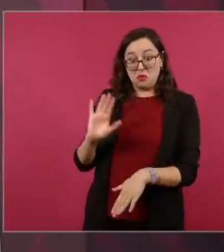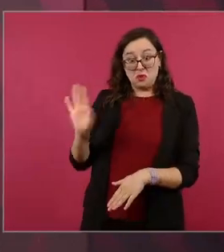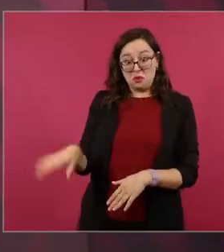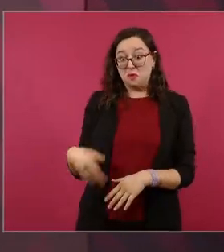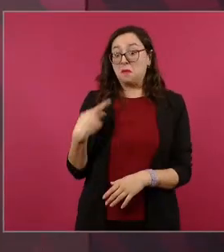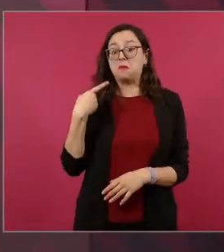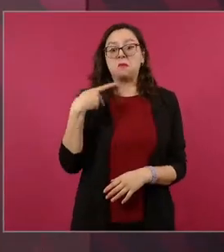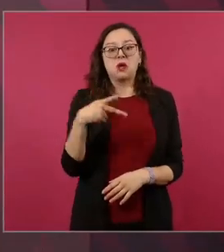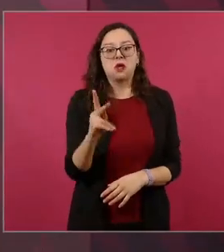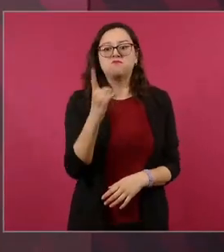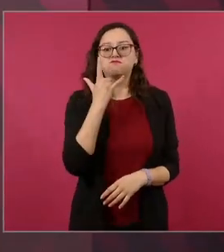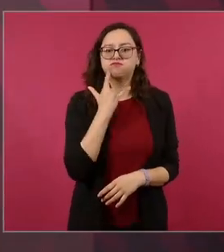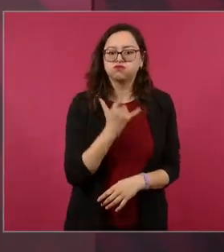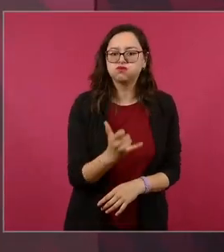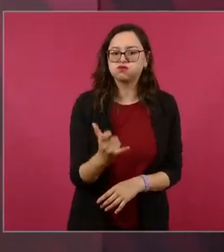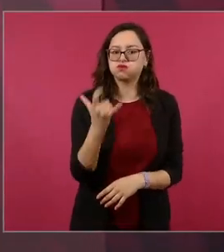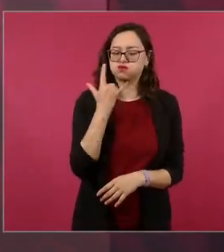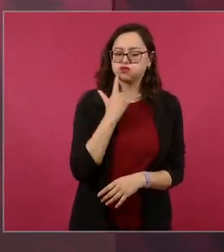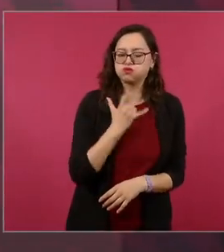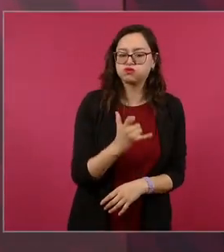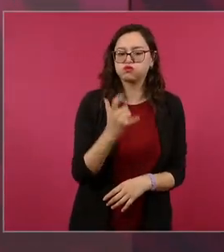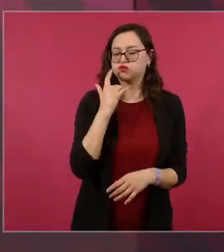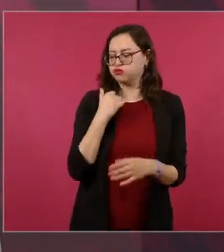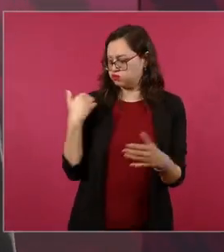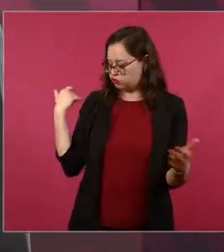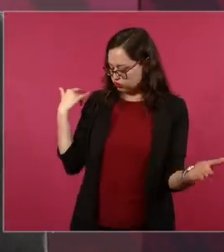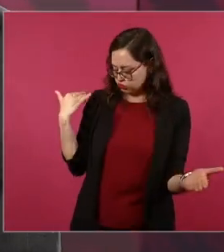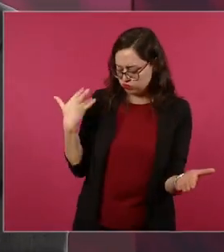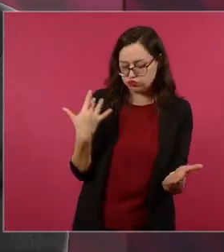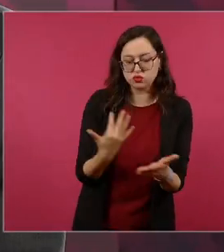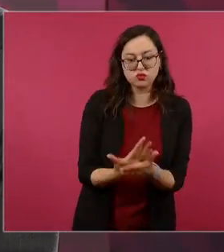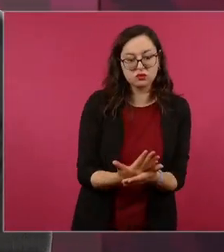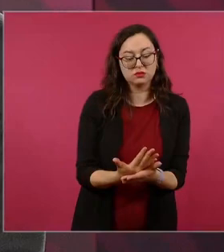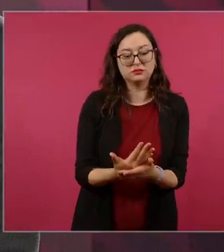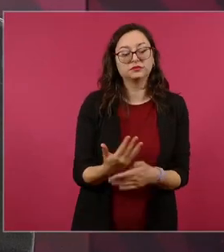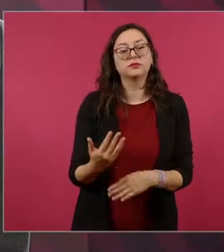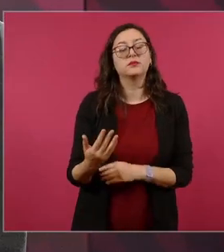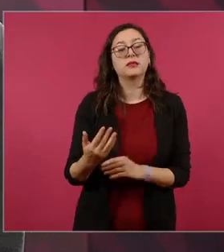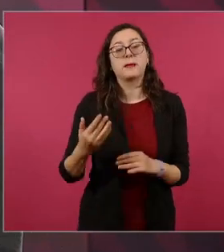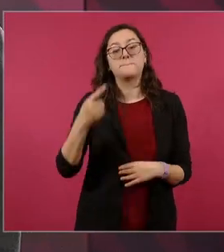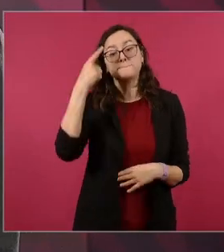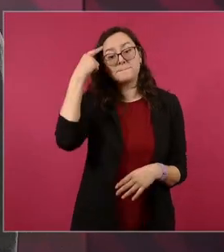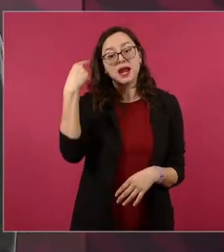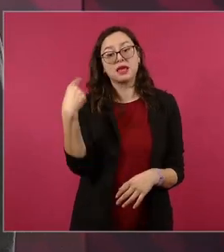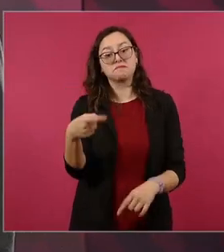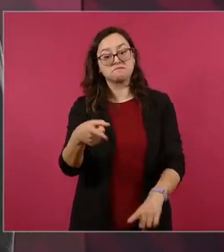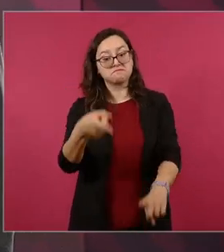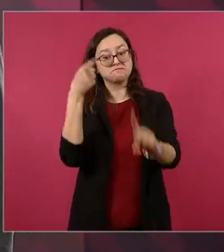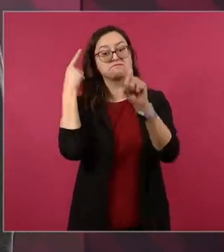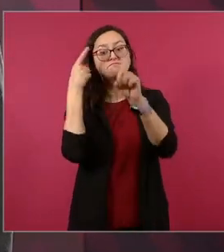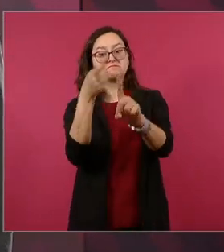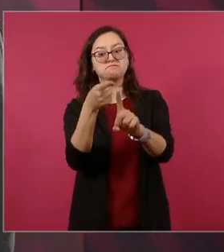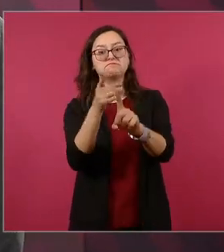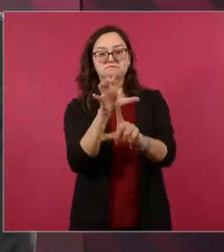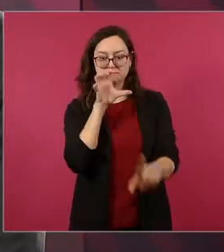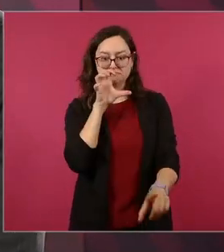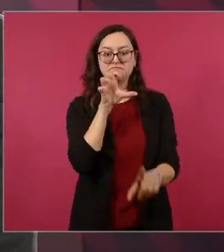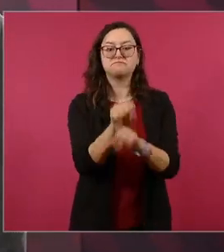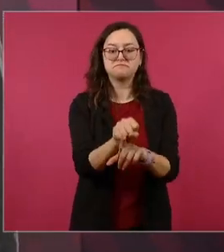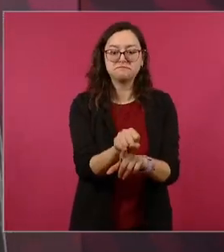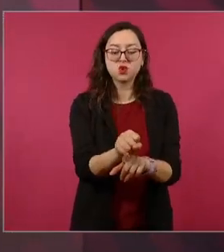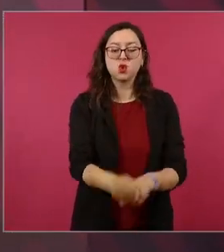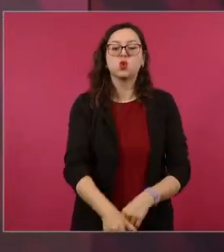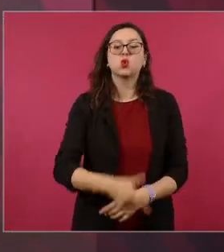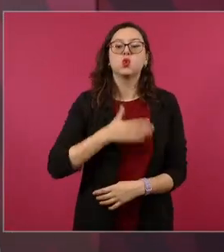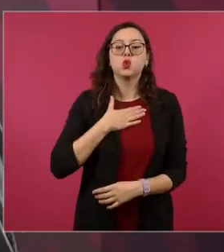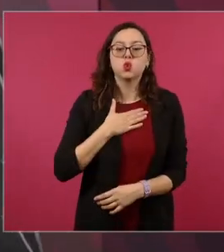tiempo atrás para conseguir una sociedad mejor, un México más